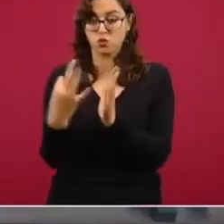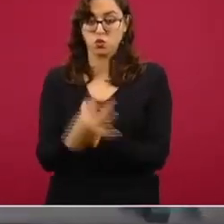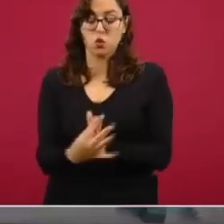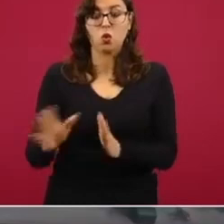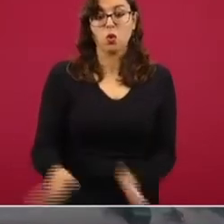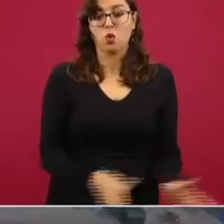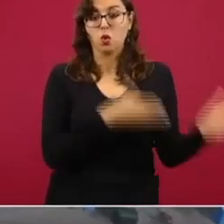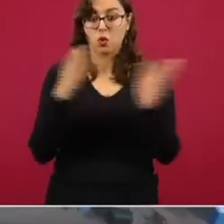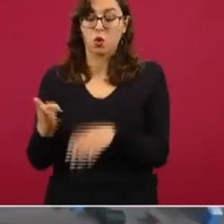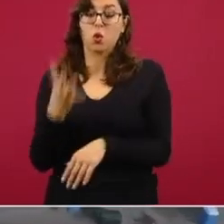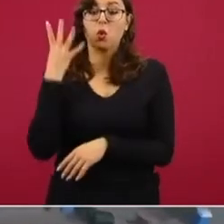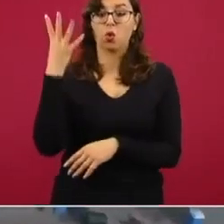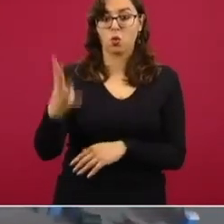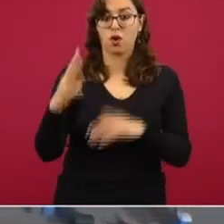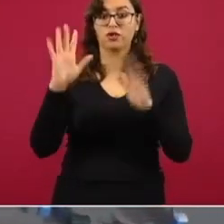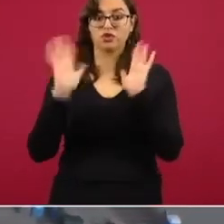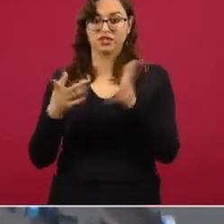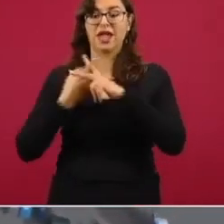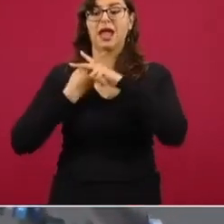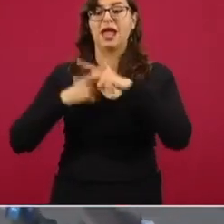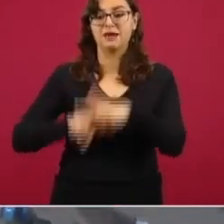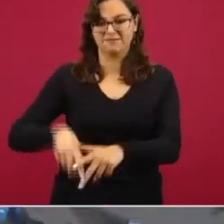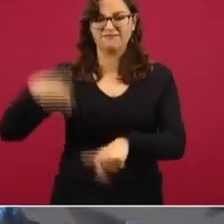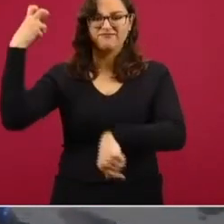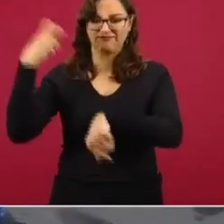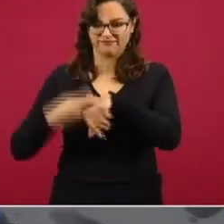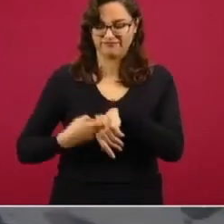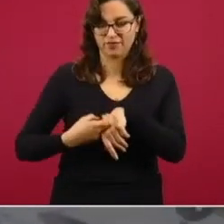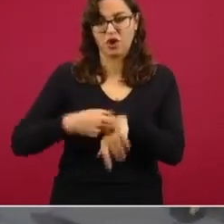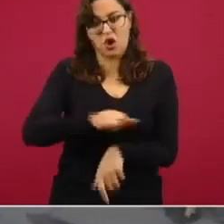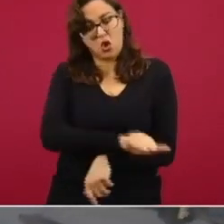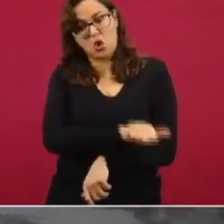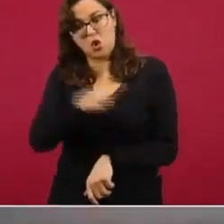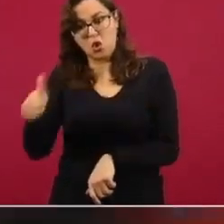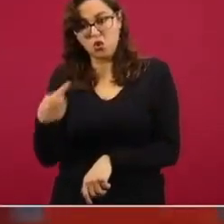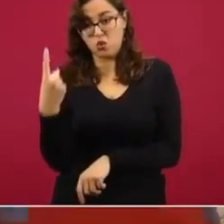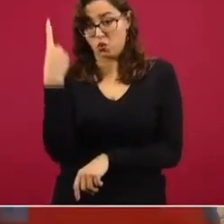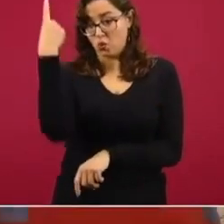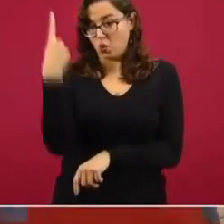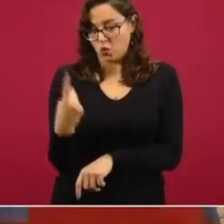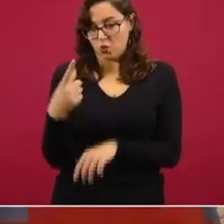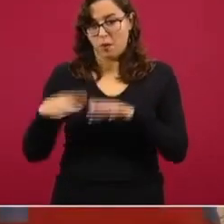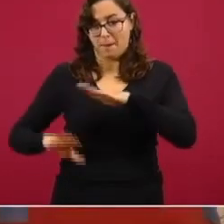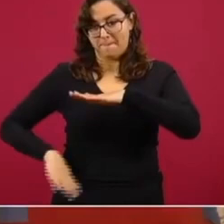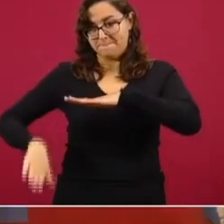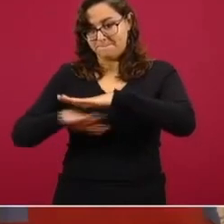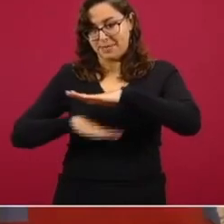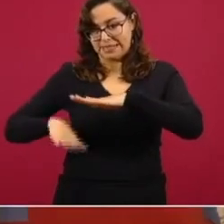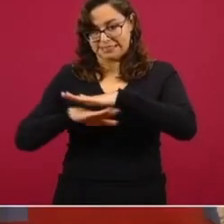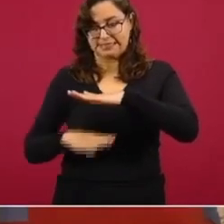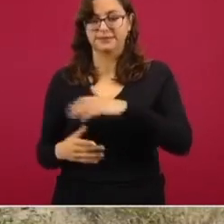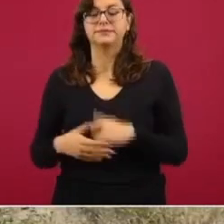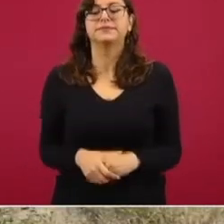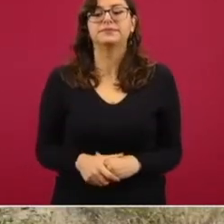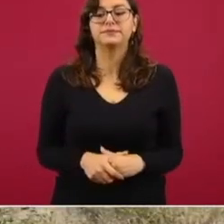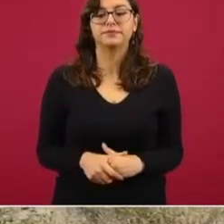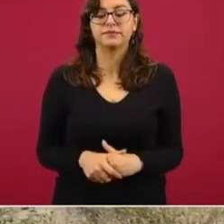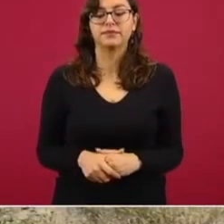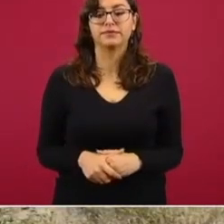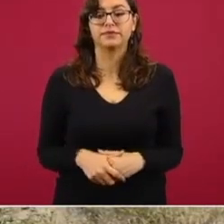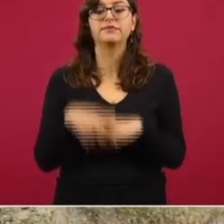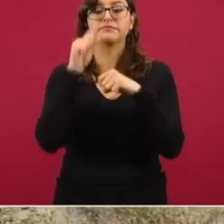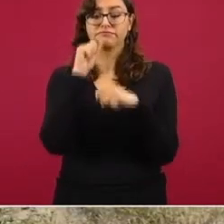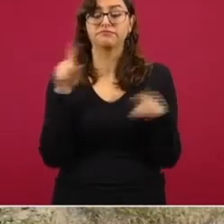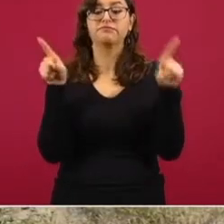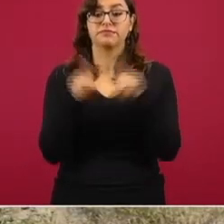pilas, 4 en colado de plantillas y 1 en proceso de relleno de la base. También se avanza en un 89% en la libranza